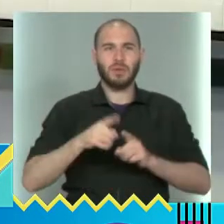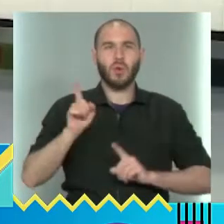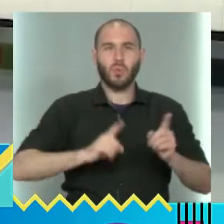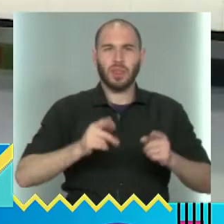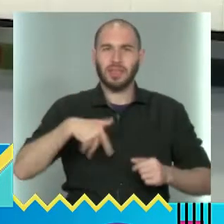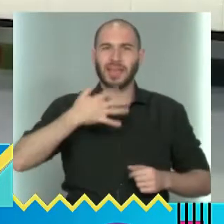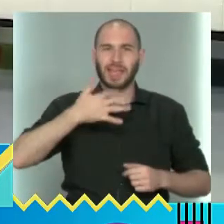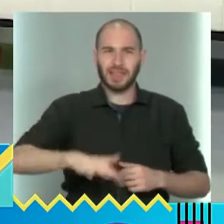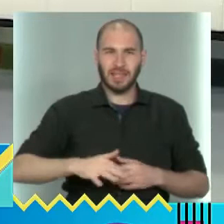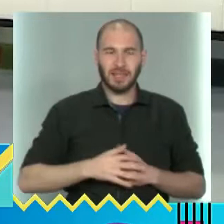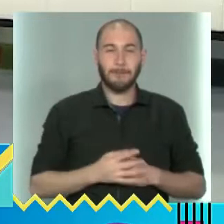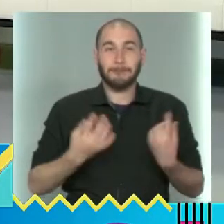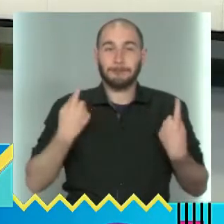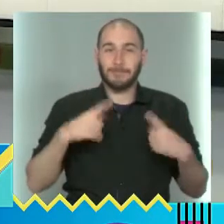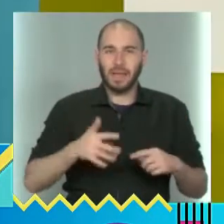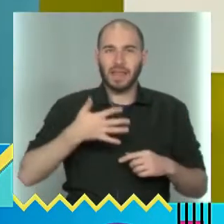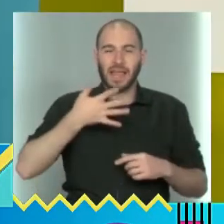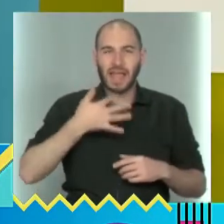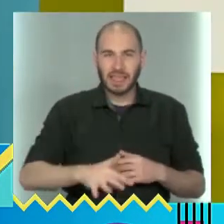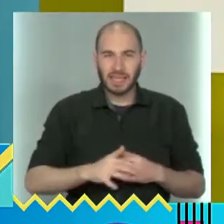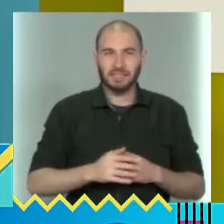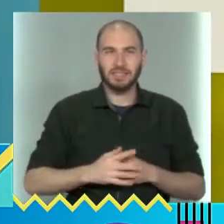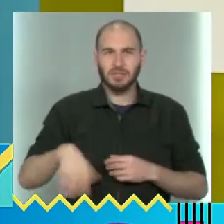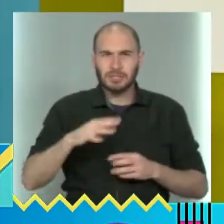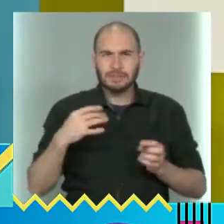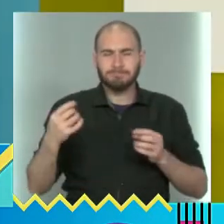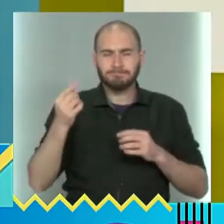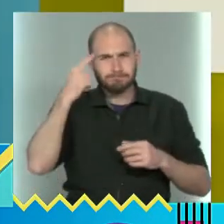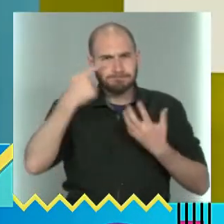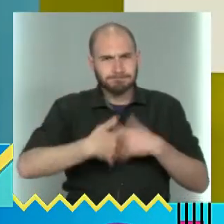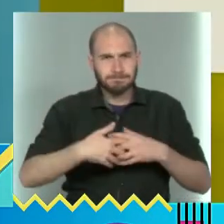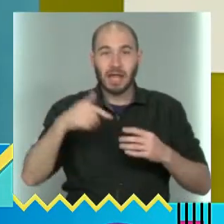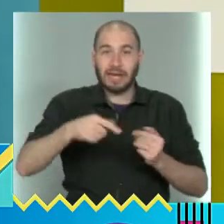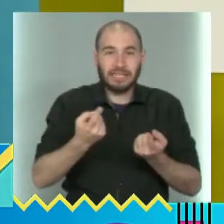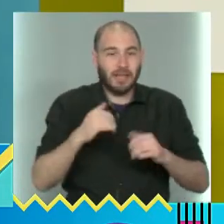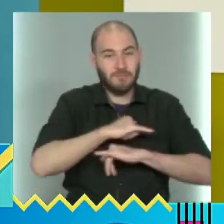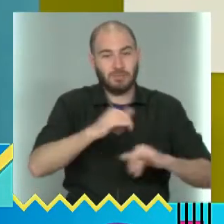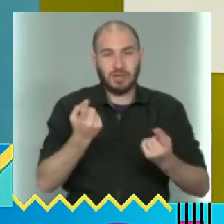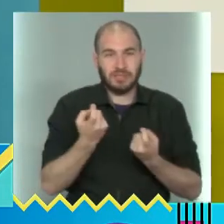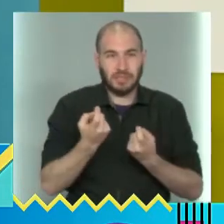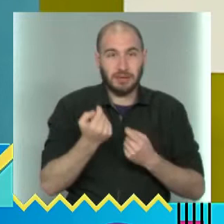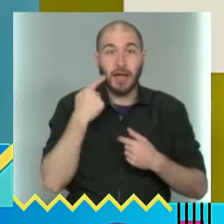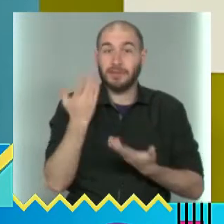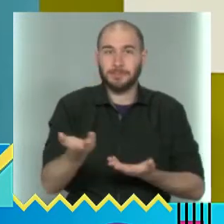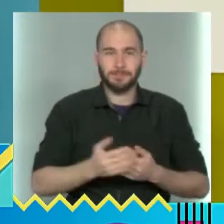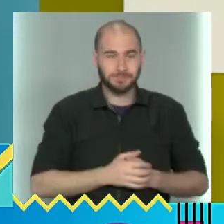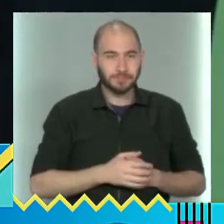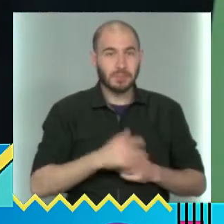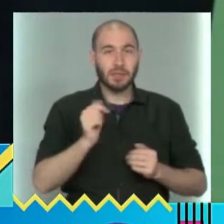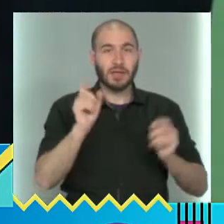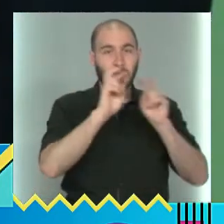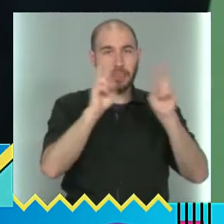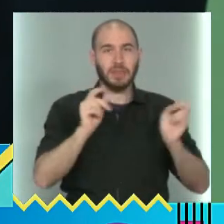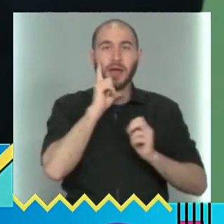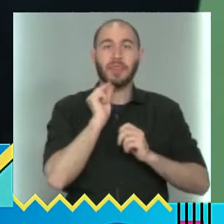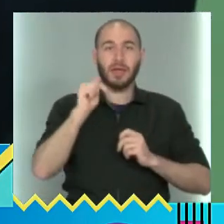entender un poquito esto, pero de entender para poder seguir cuestionándonos, ¿no? Pero bueno, para eso necesitamos información, así que Caro, bueno, adelante. Vamos entonces a la columna